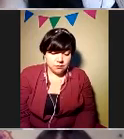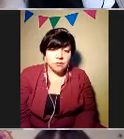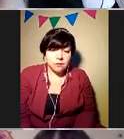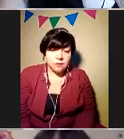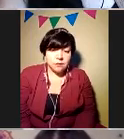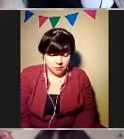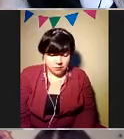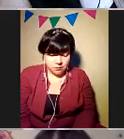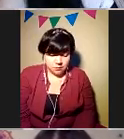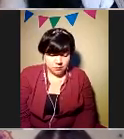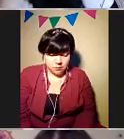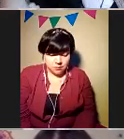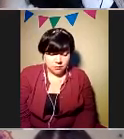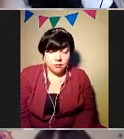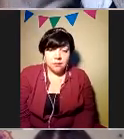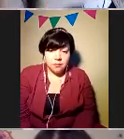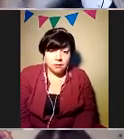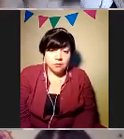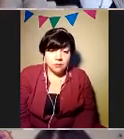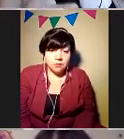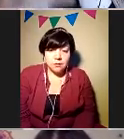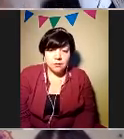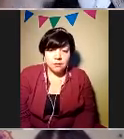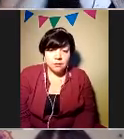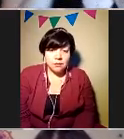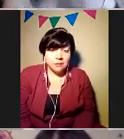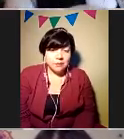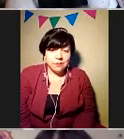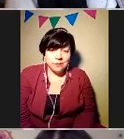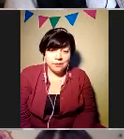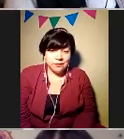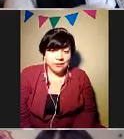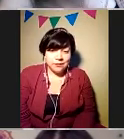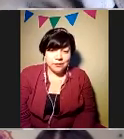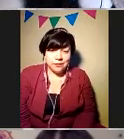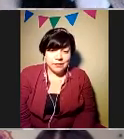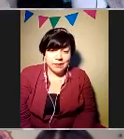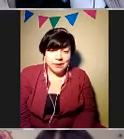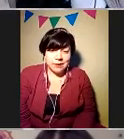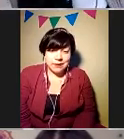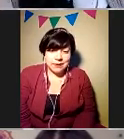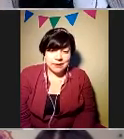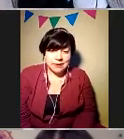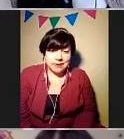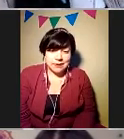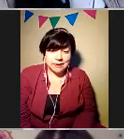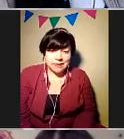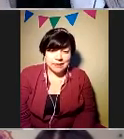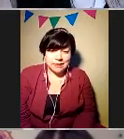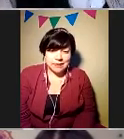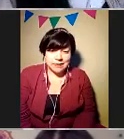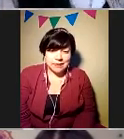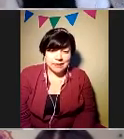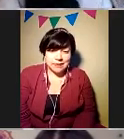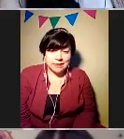se volvieron locos. Y había muchos que estaban, muchas ciudades que alegaban de que por qué en su ciudad no había llegado primero y que estaba llegando esta tienda a otro lugar y